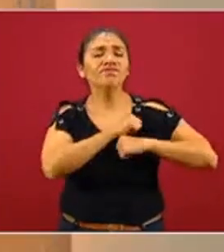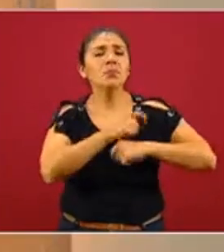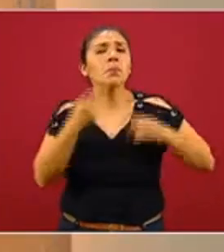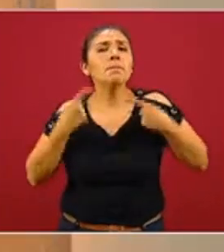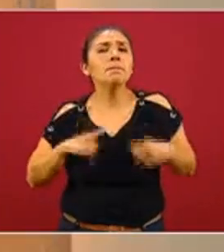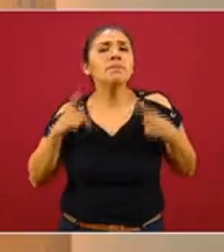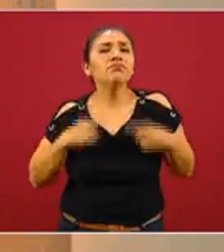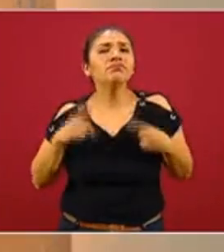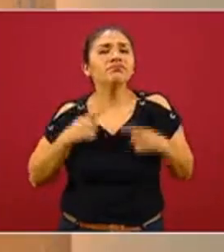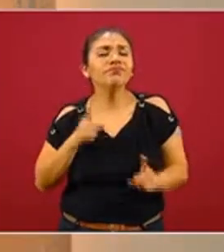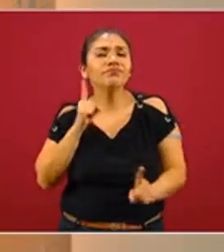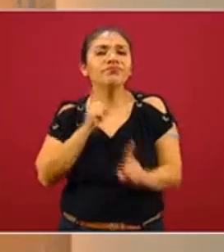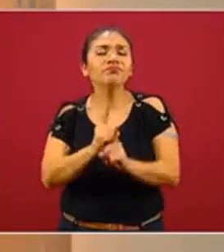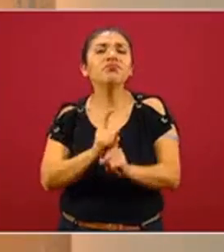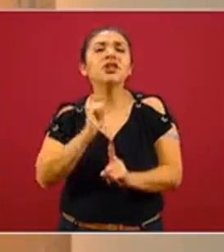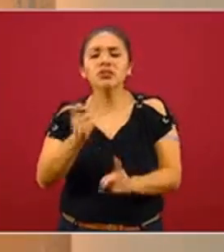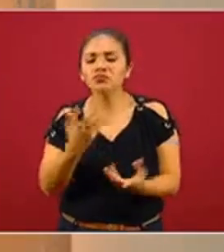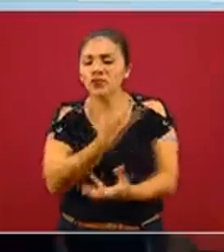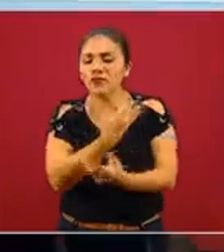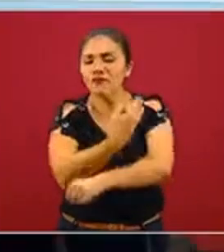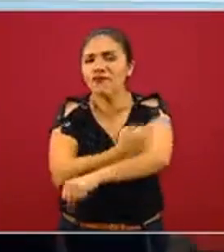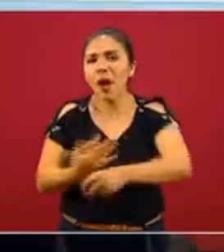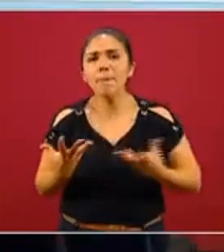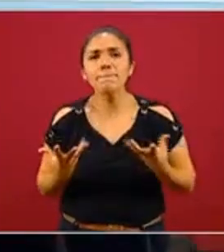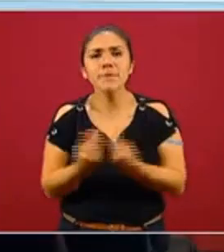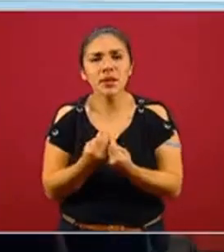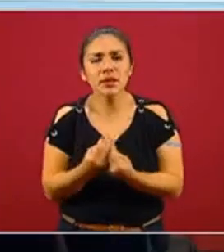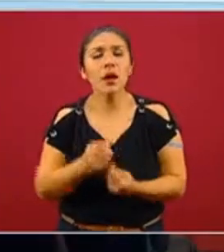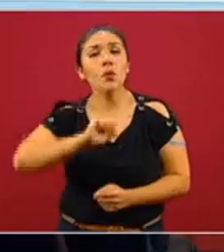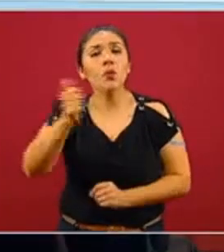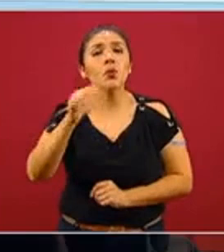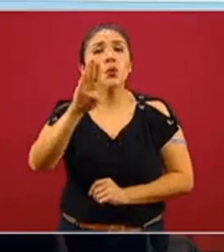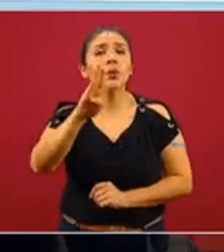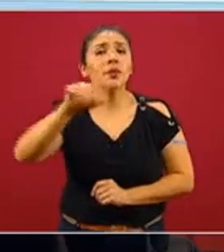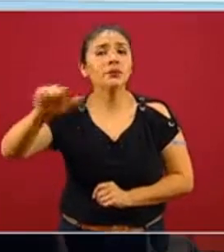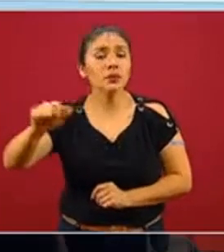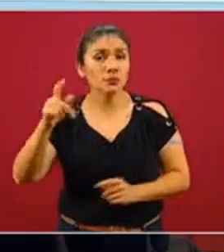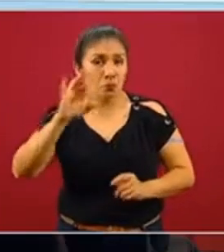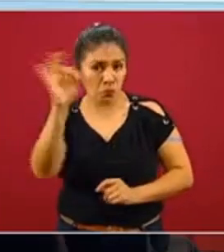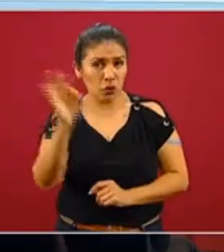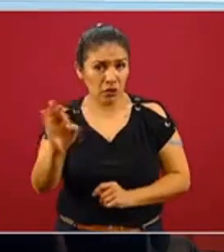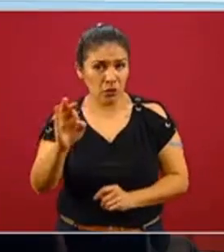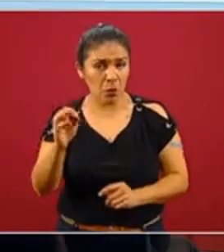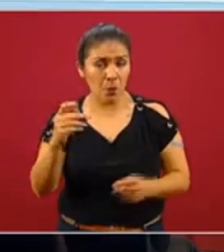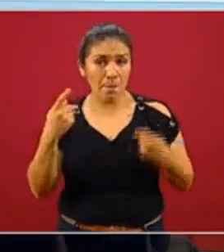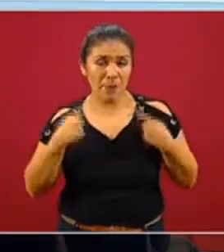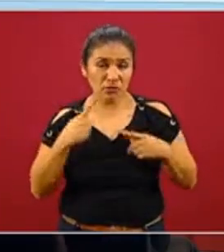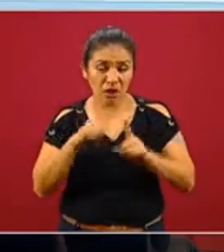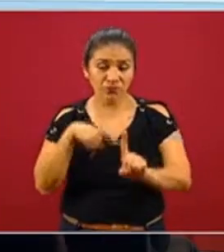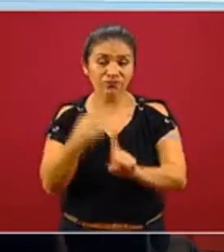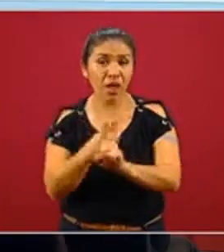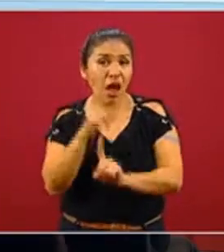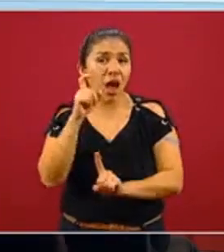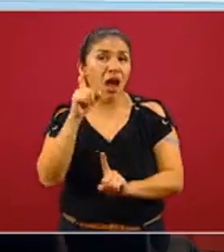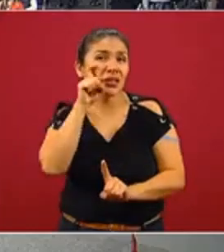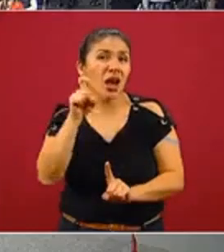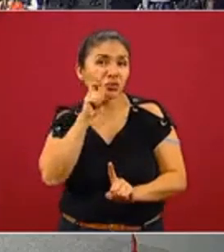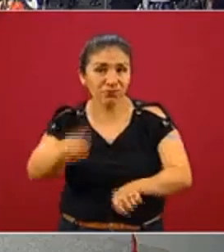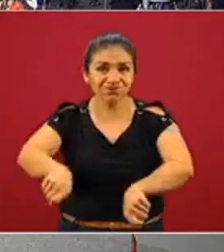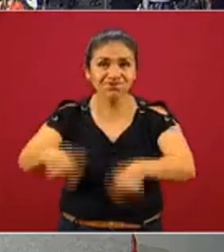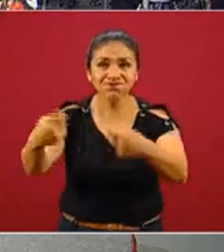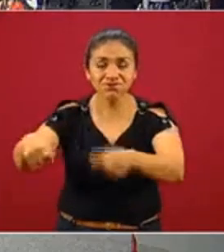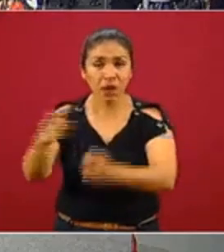que tienen parentesco con ellas, y 96% de los casos de abuso sexual o de cualquier